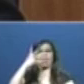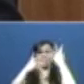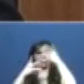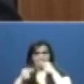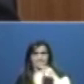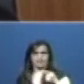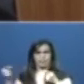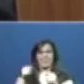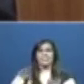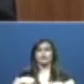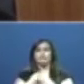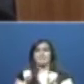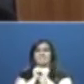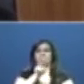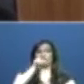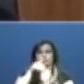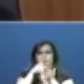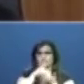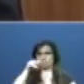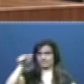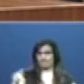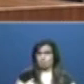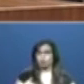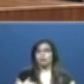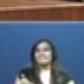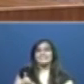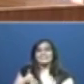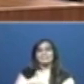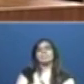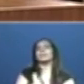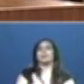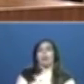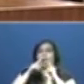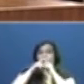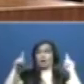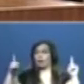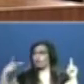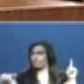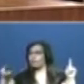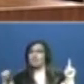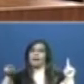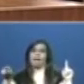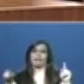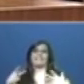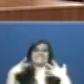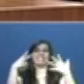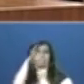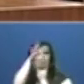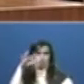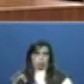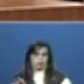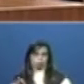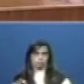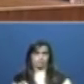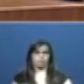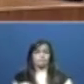22000 mill de euros que logró situarlo al finalizar el año en el 7% del pib nacional